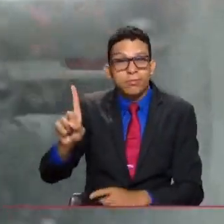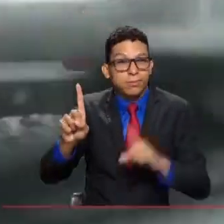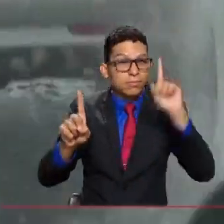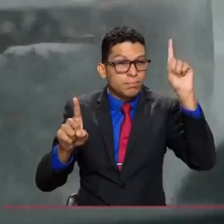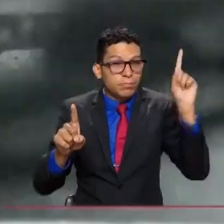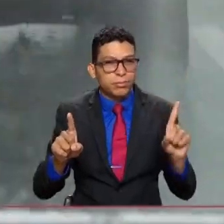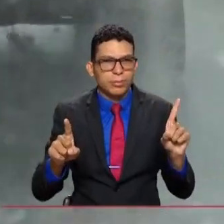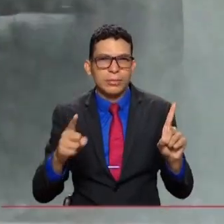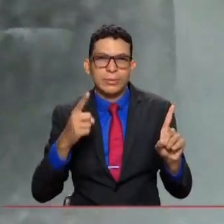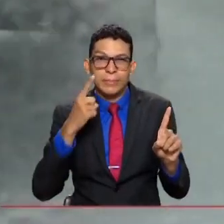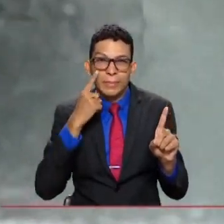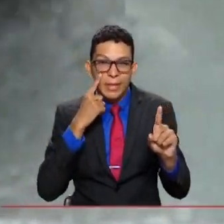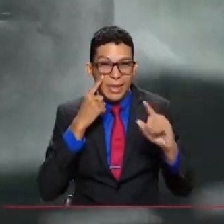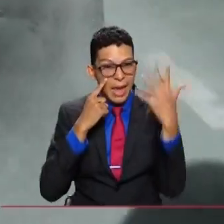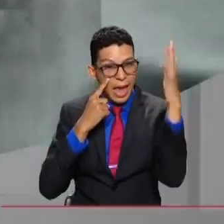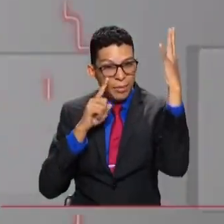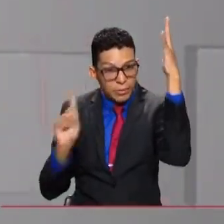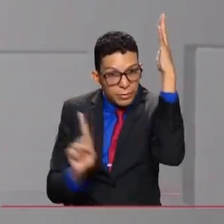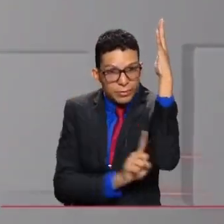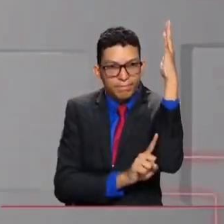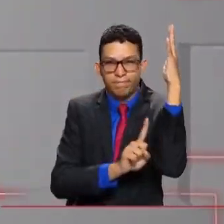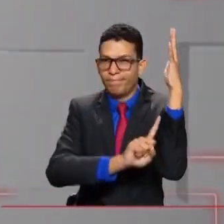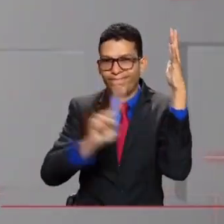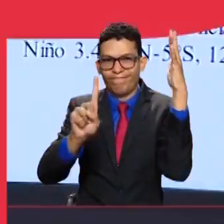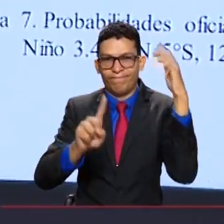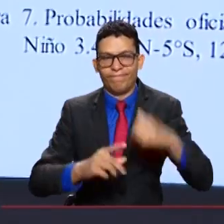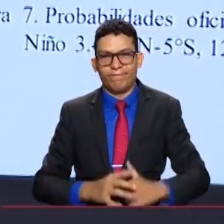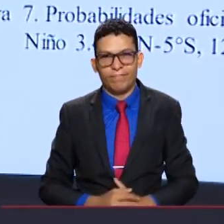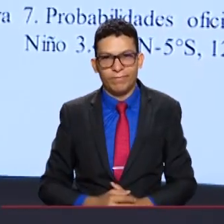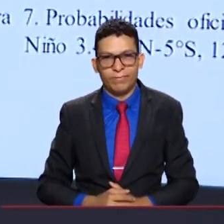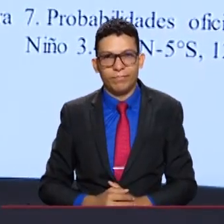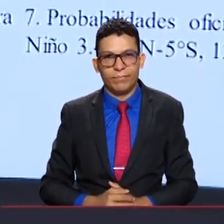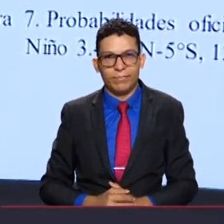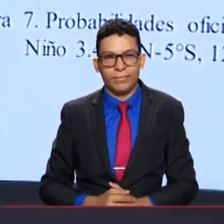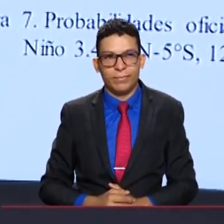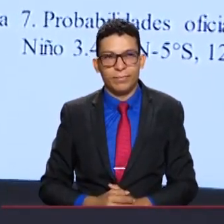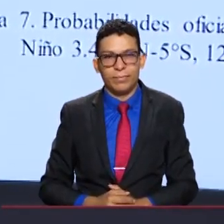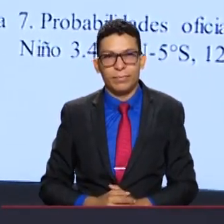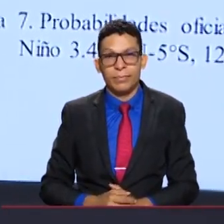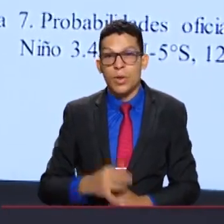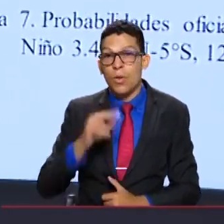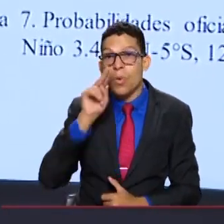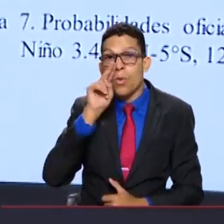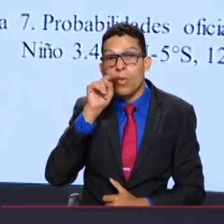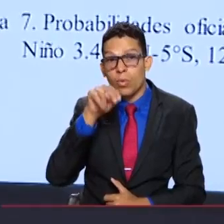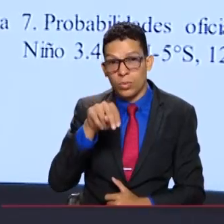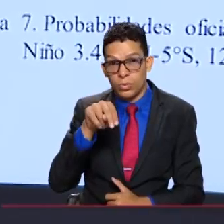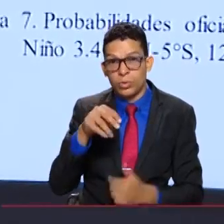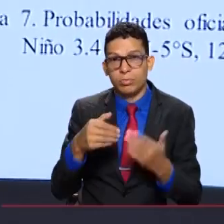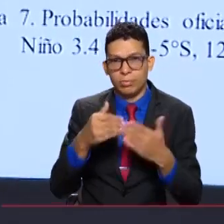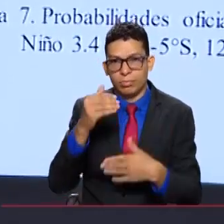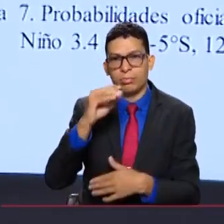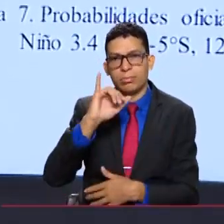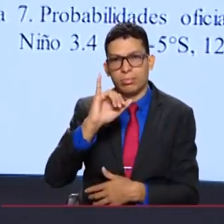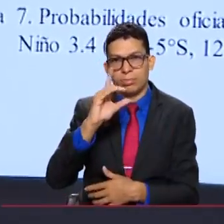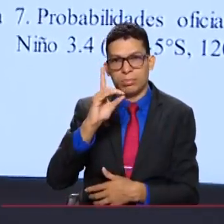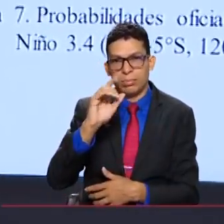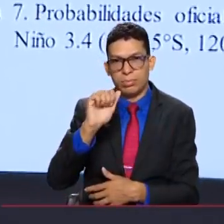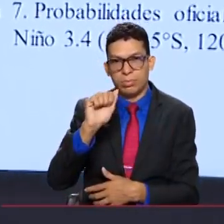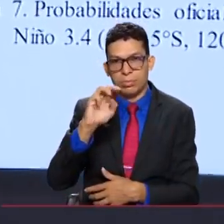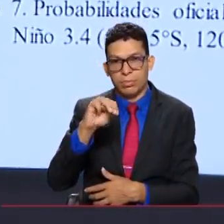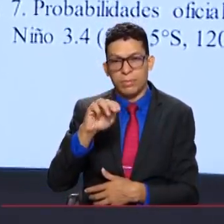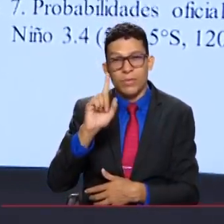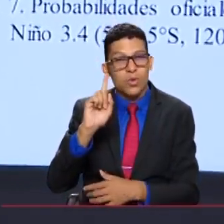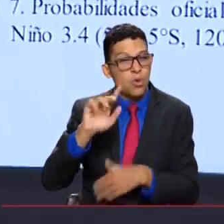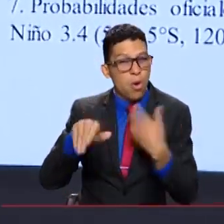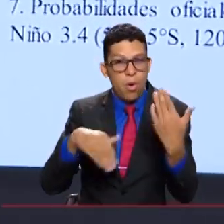cerradas, nunca debajo de los árboles. Y aunque desde junio el IDEAN viene informando que todas las condiciones